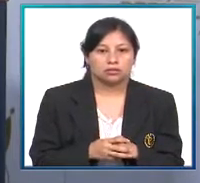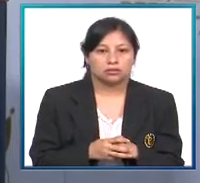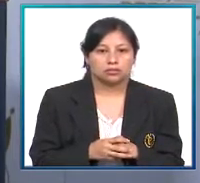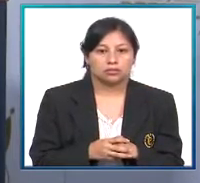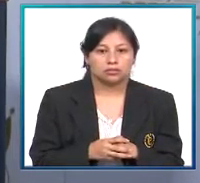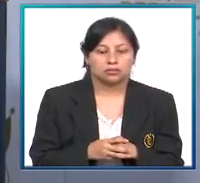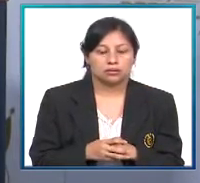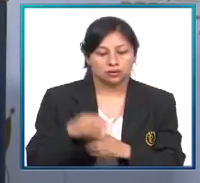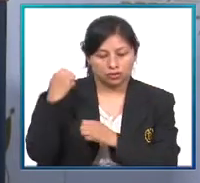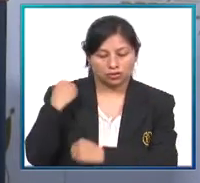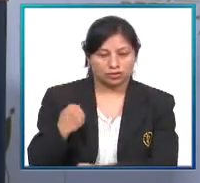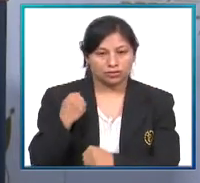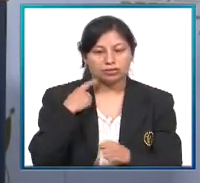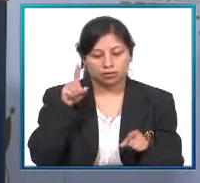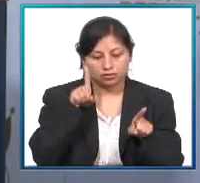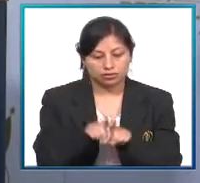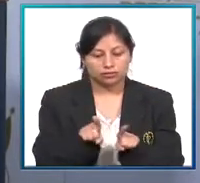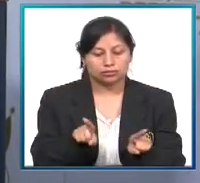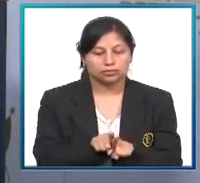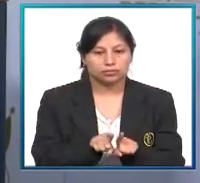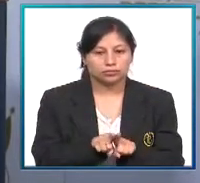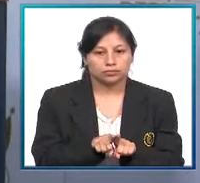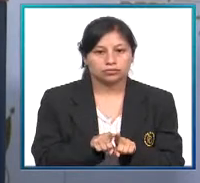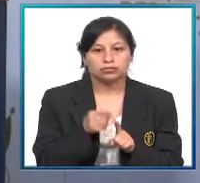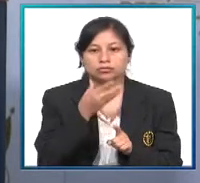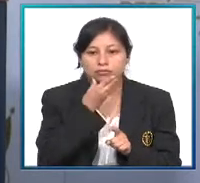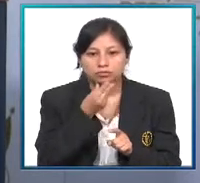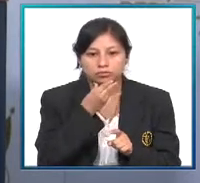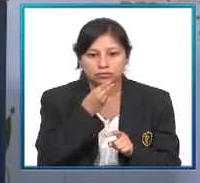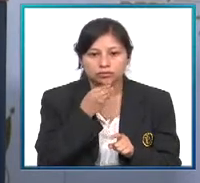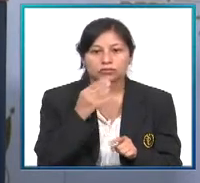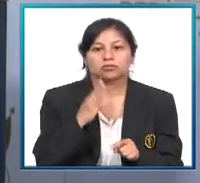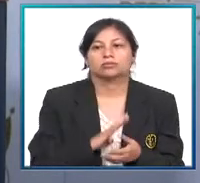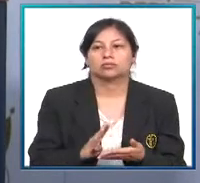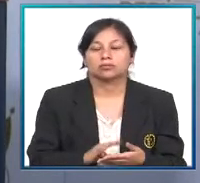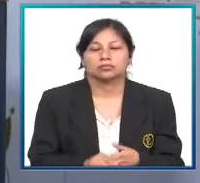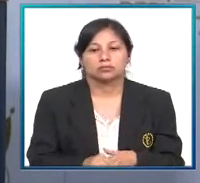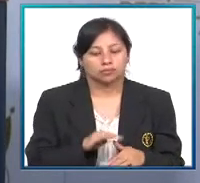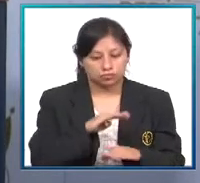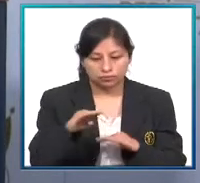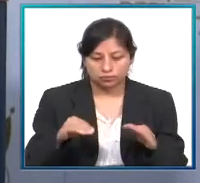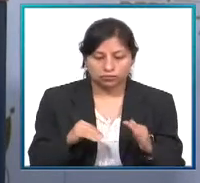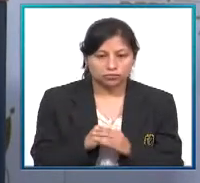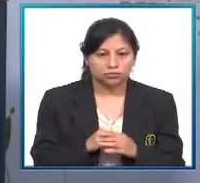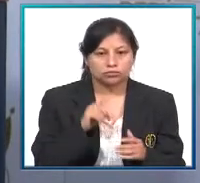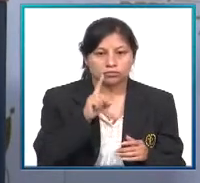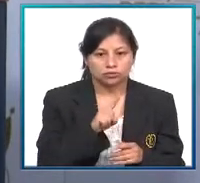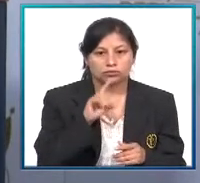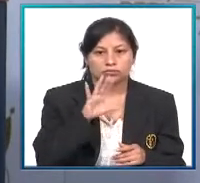del orden militar y también se encuentran los jubilados del BAM. En total son